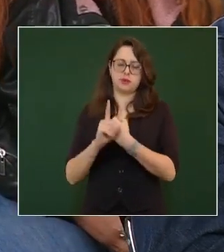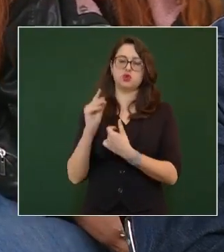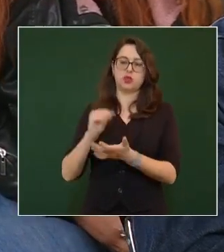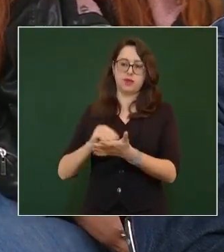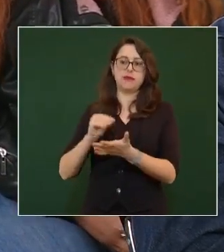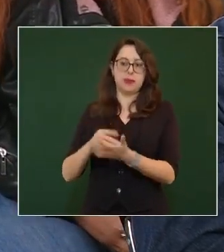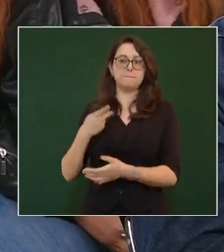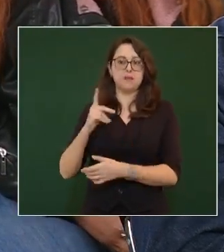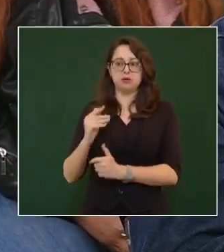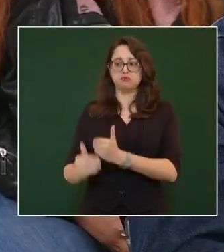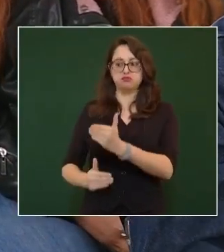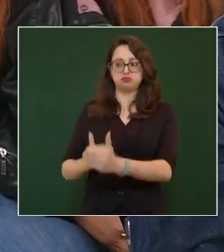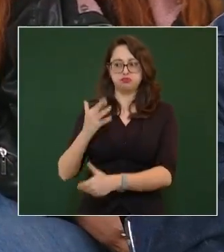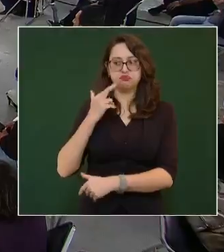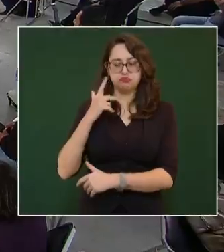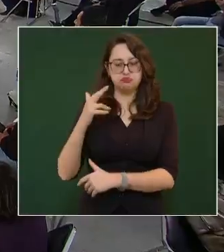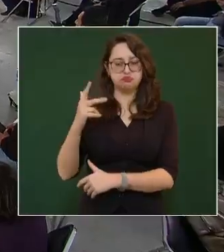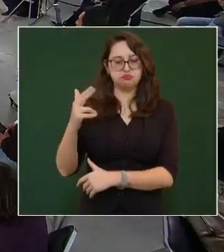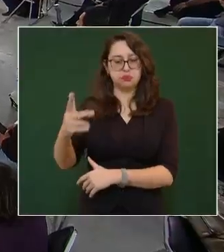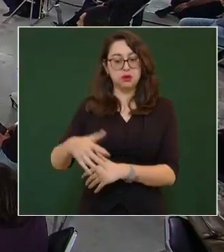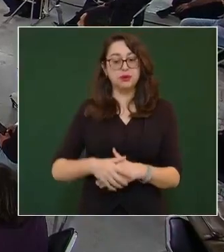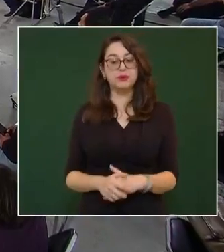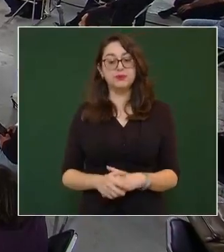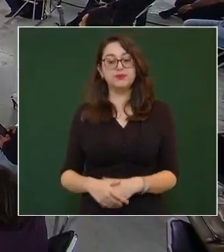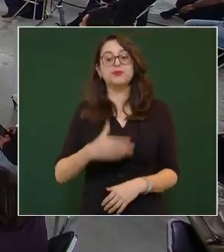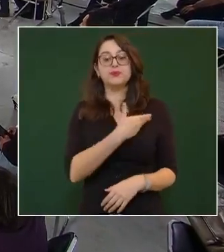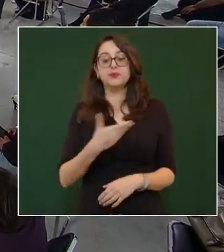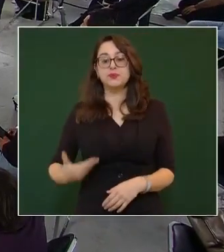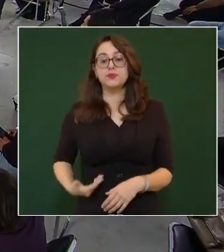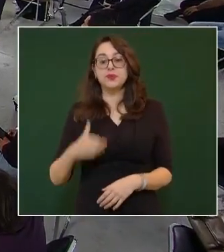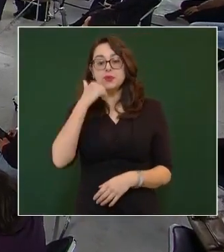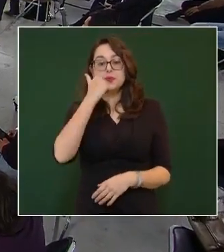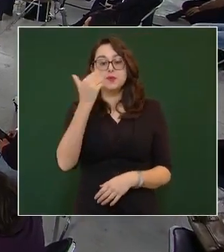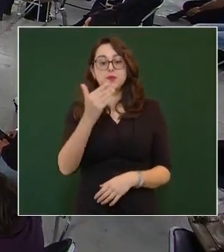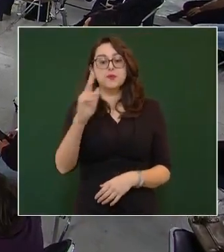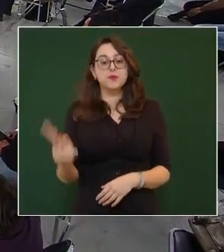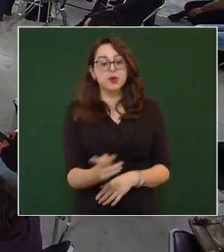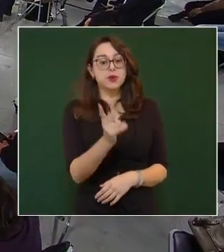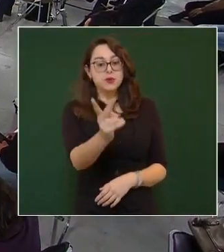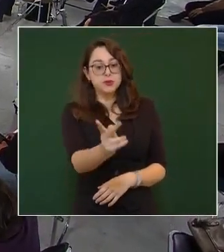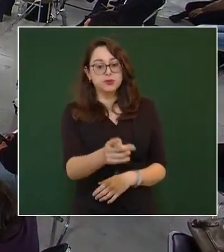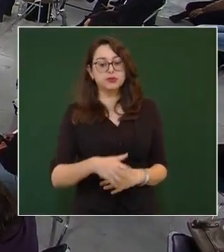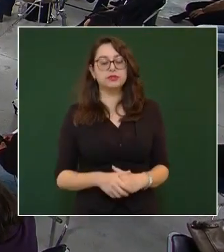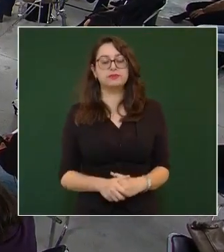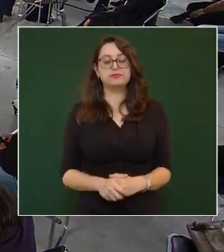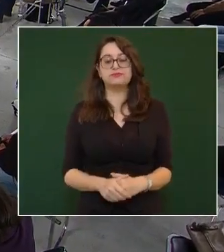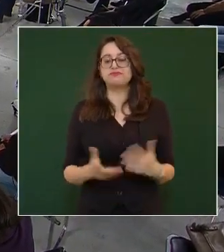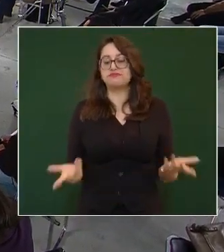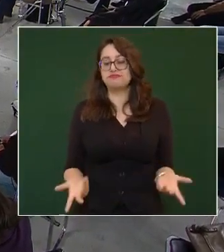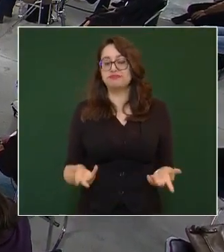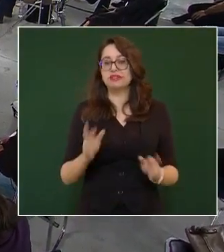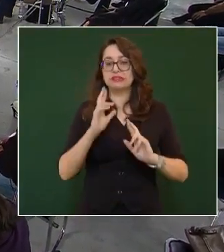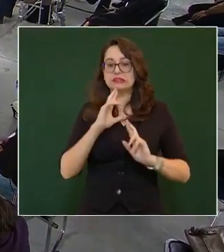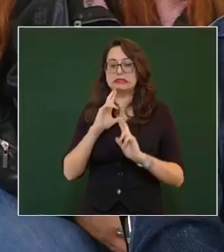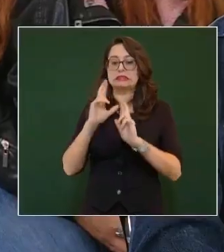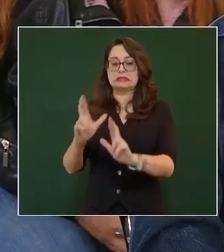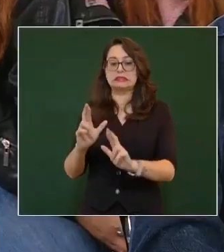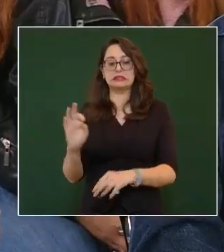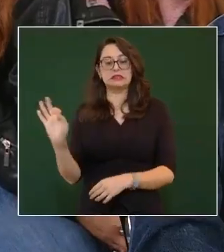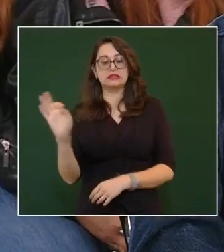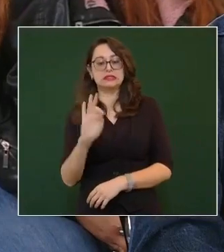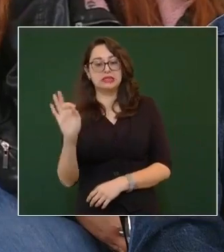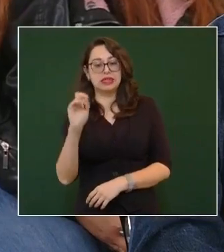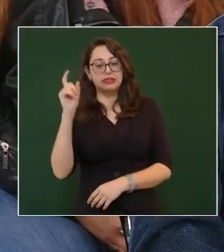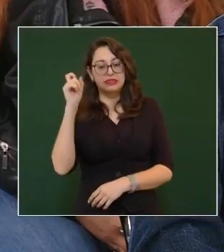San Luis Potosí. Presidente, le quiero hacer una pregunta que quizás sea difícil para usted responderla, porque pues